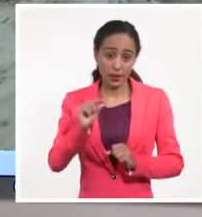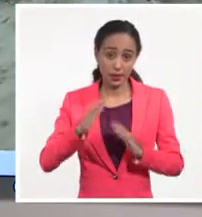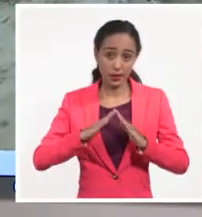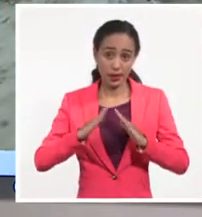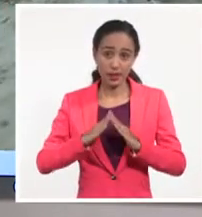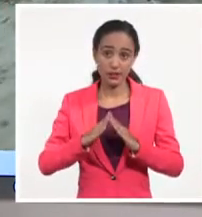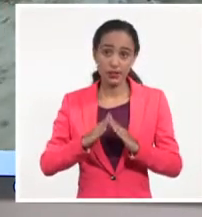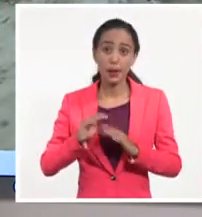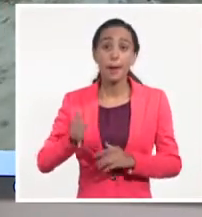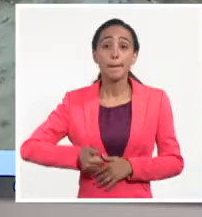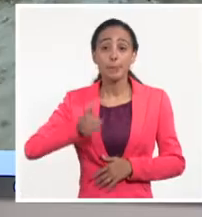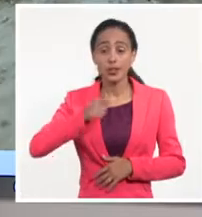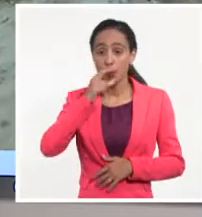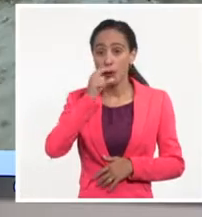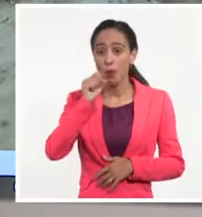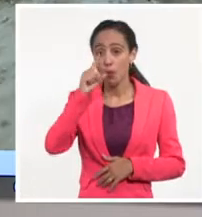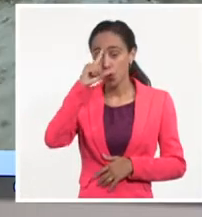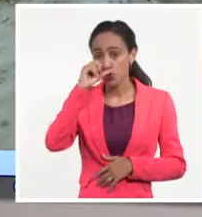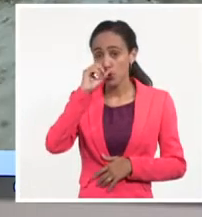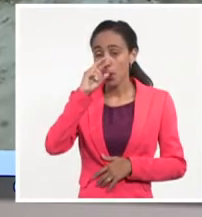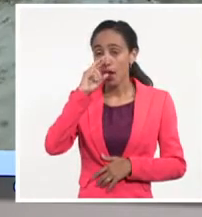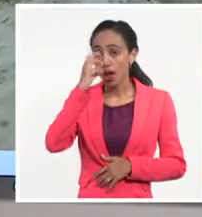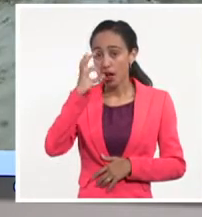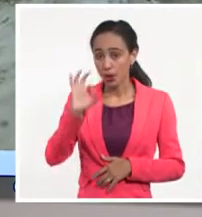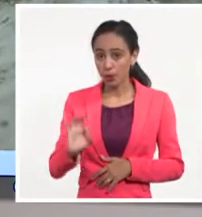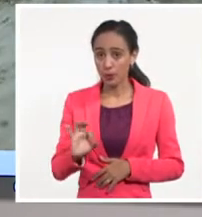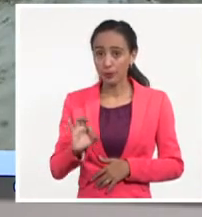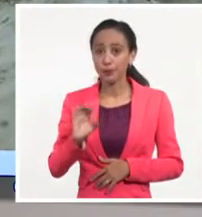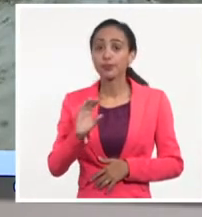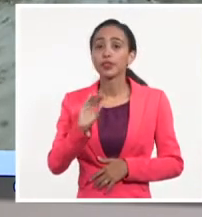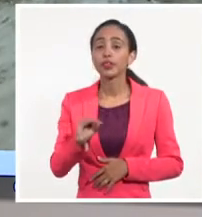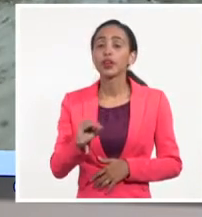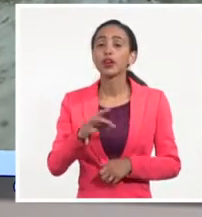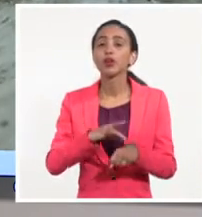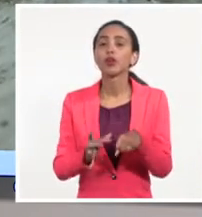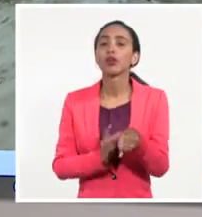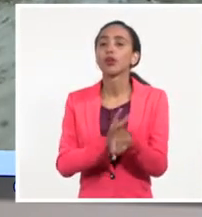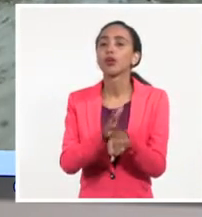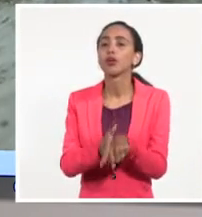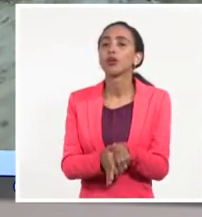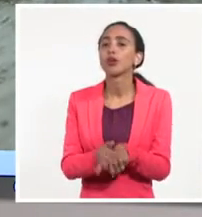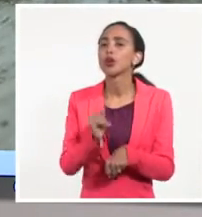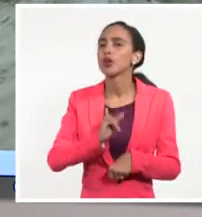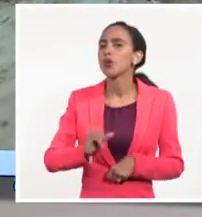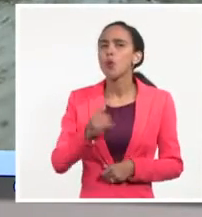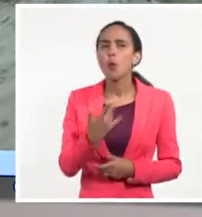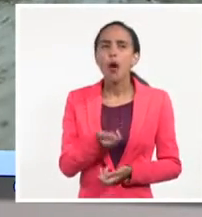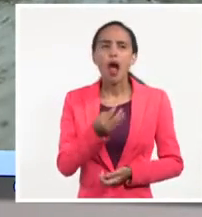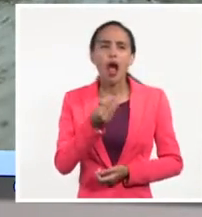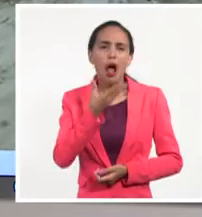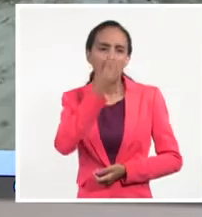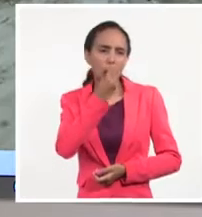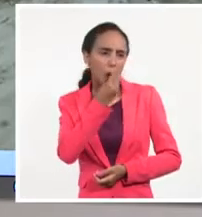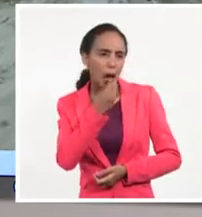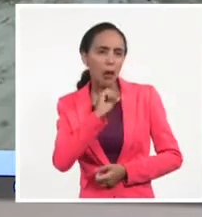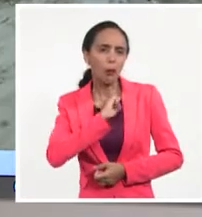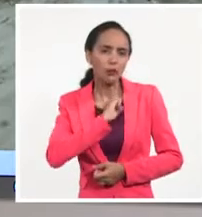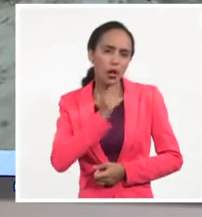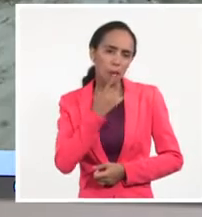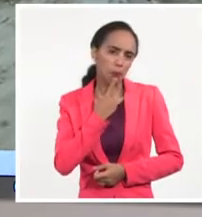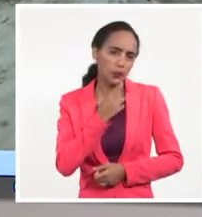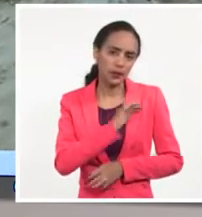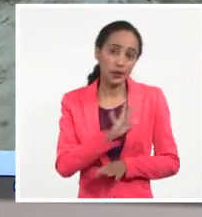presidente, Jair Bolsonaro, el Trump latino, dijo que la COVID-19 era una pequeña gripe y solo ahora